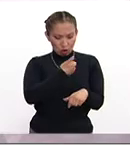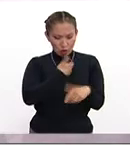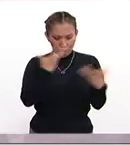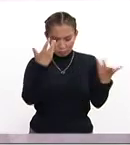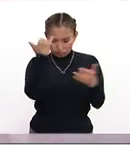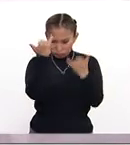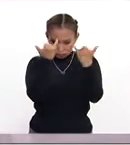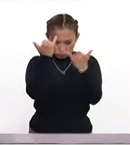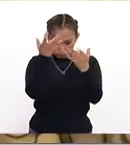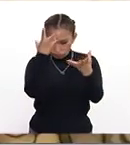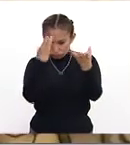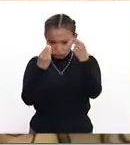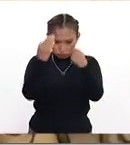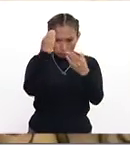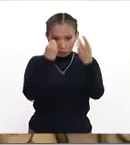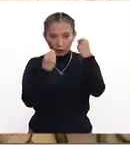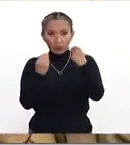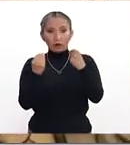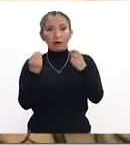eso.